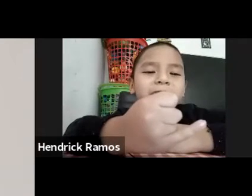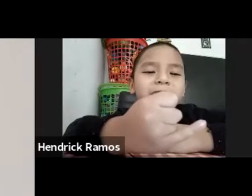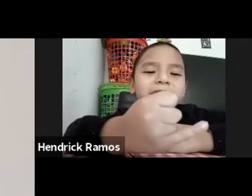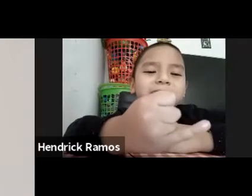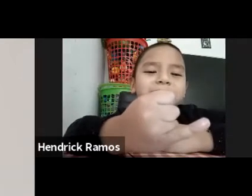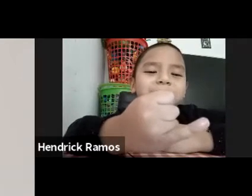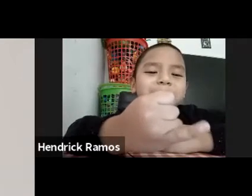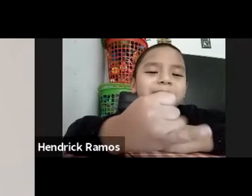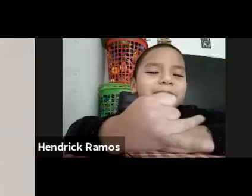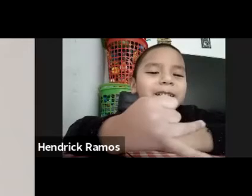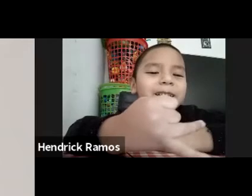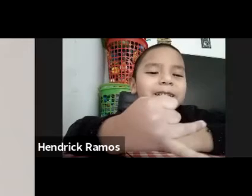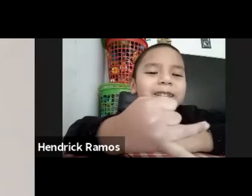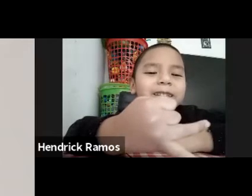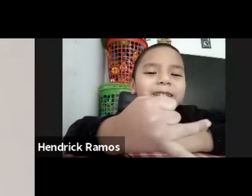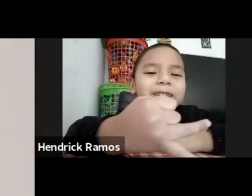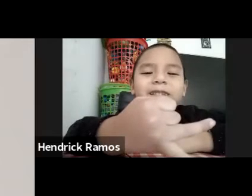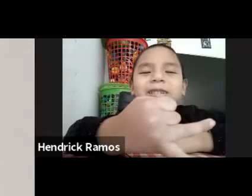Lunes,